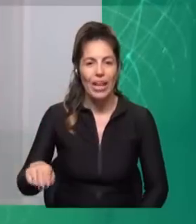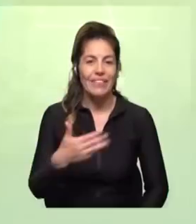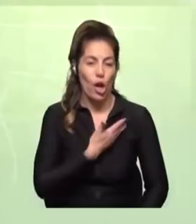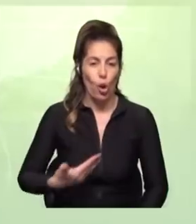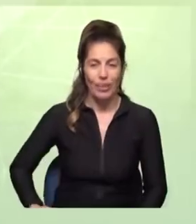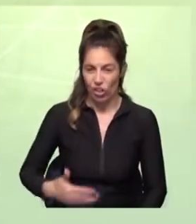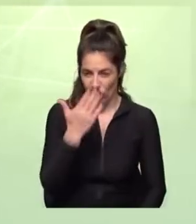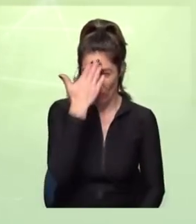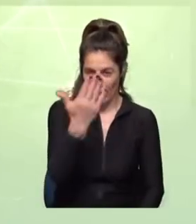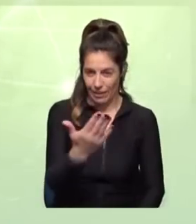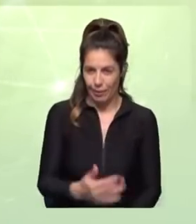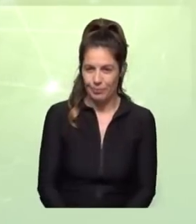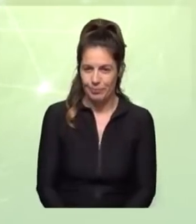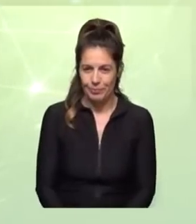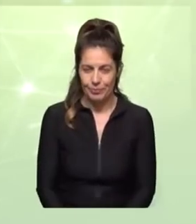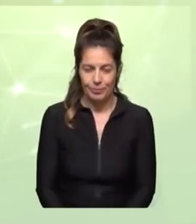amplio